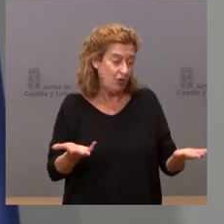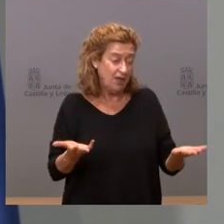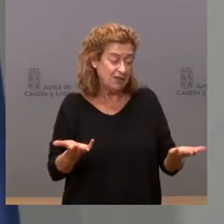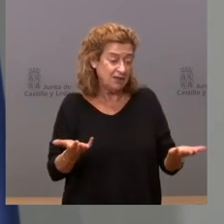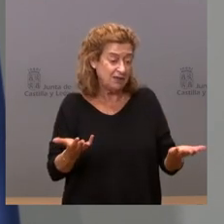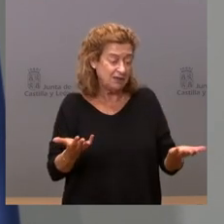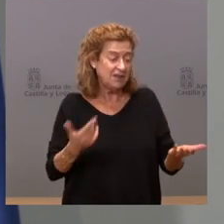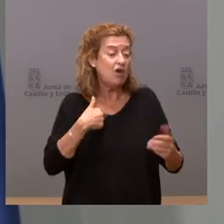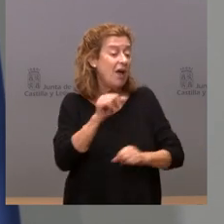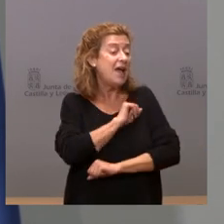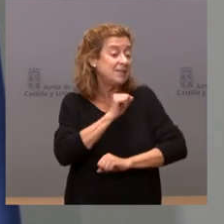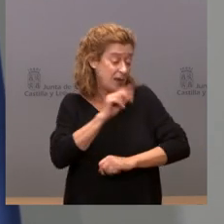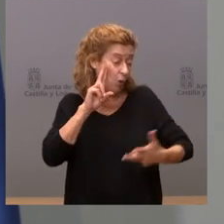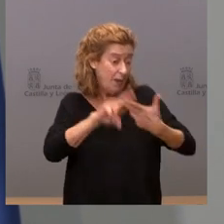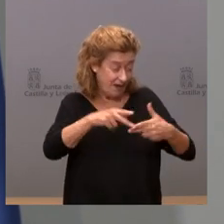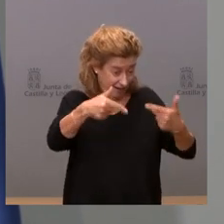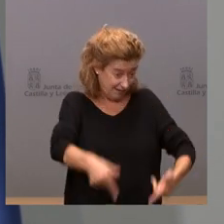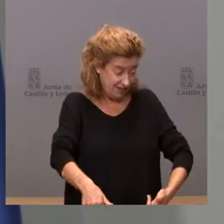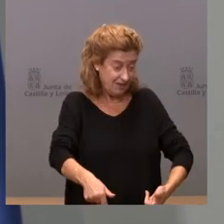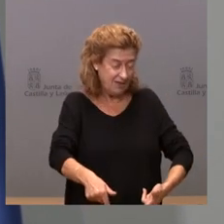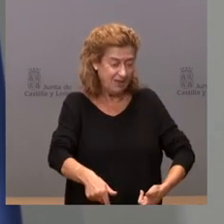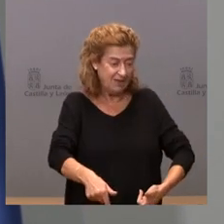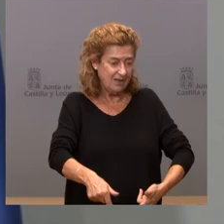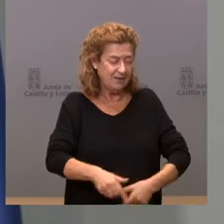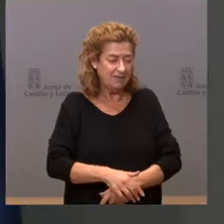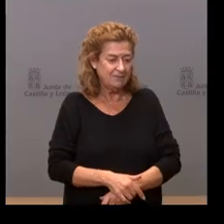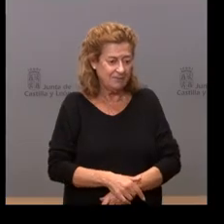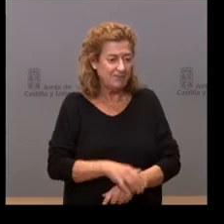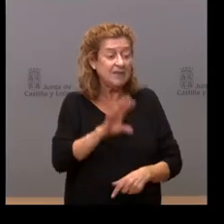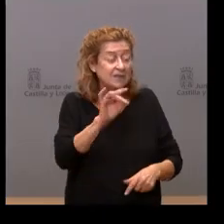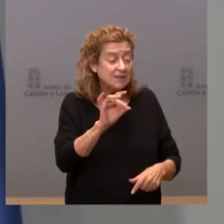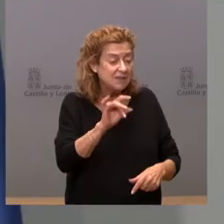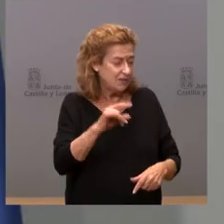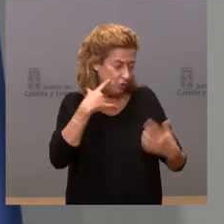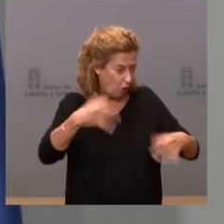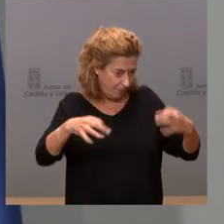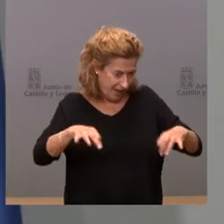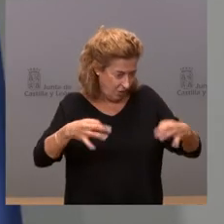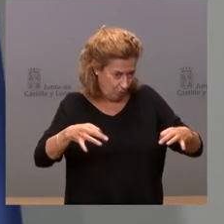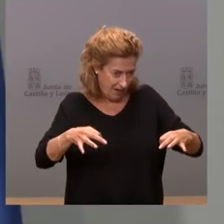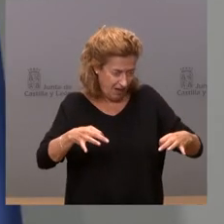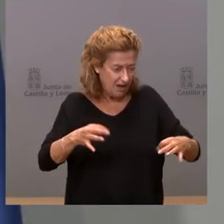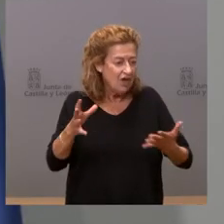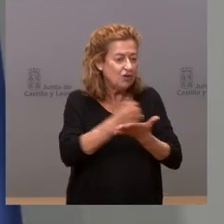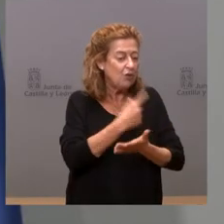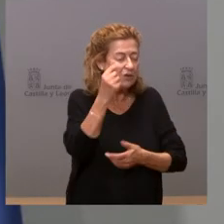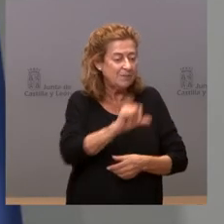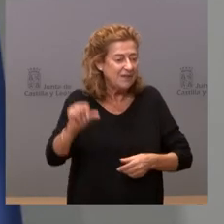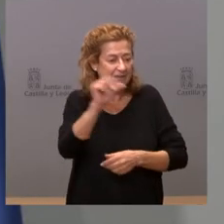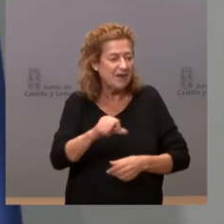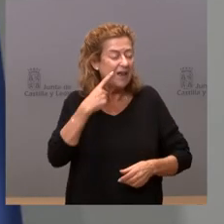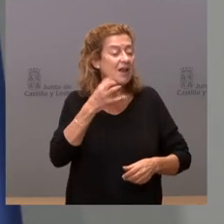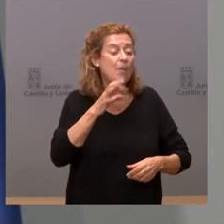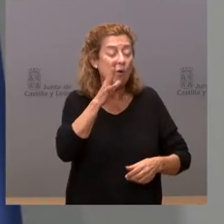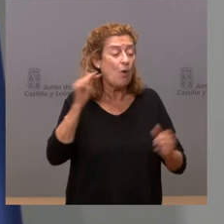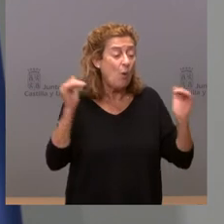espero verles aquí sí sí ordinario el que toca semanalmente el jueves